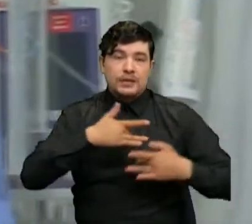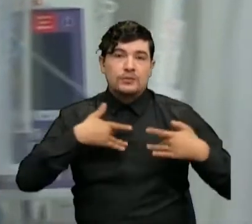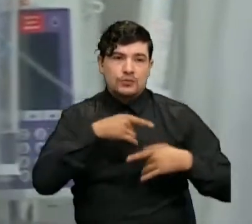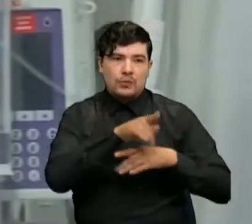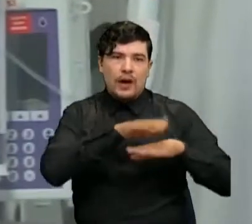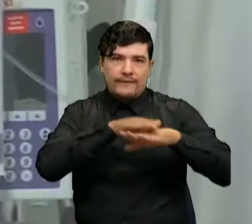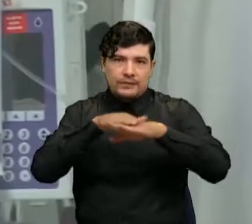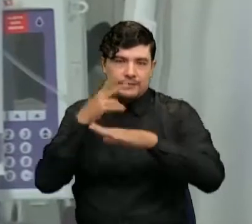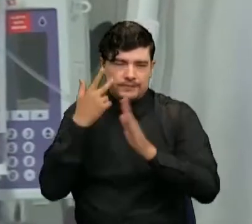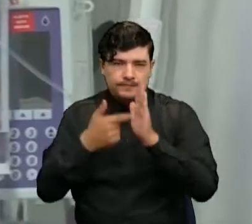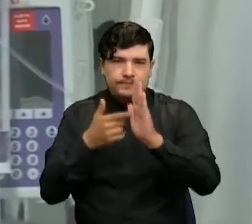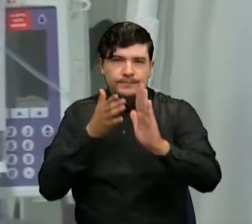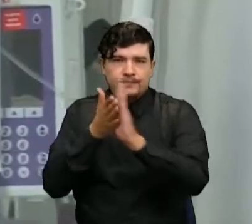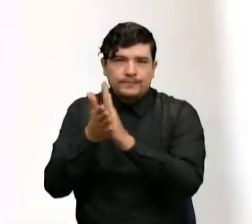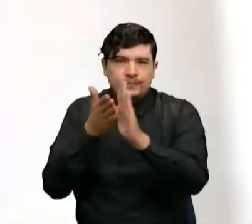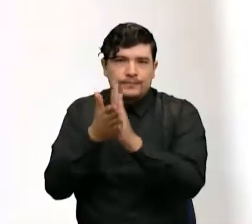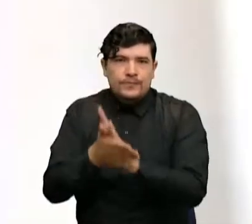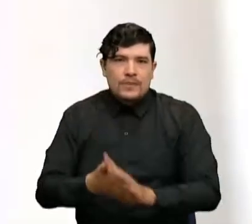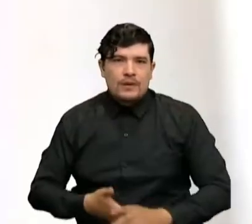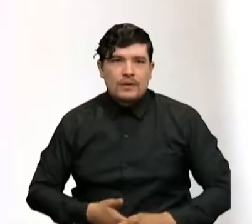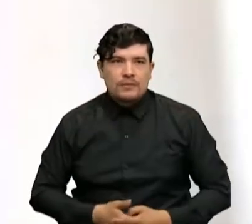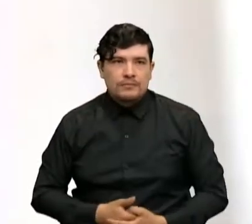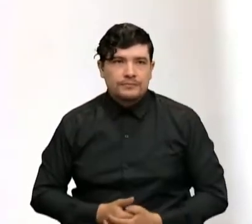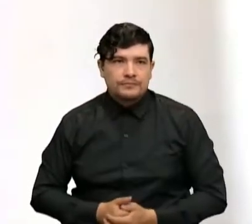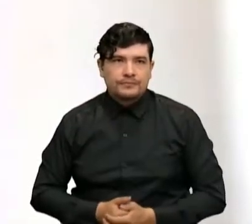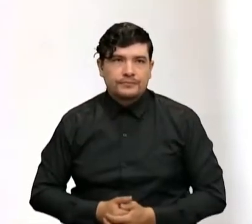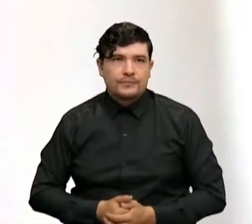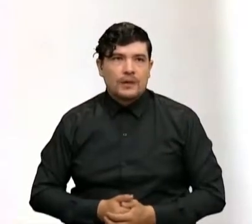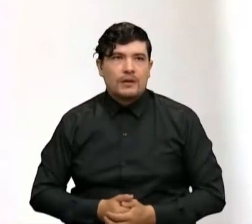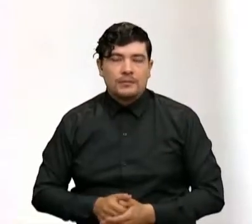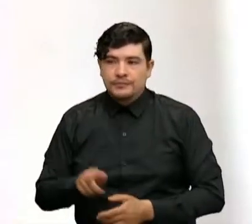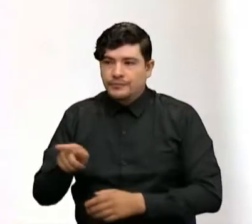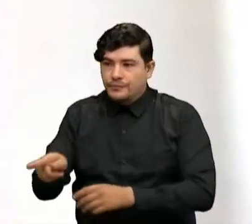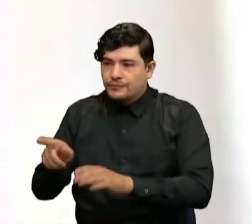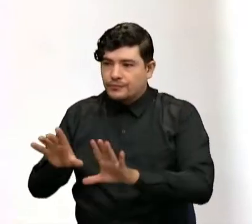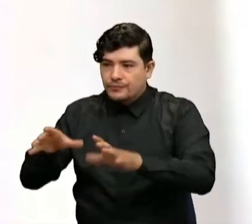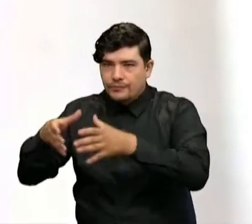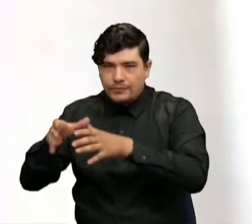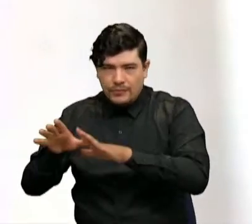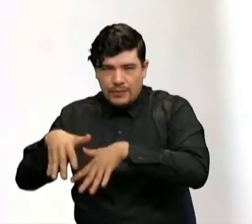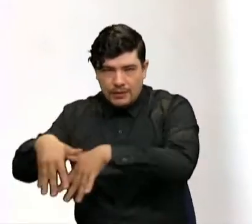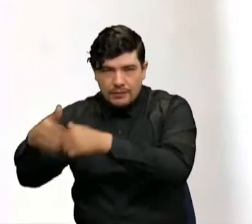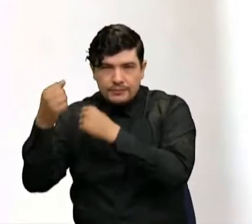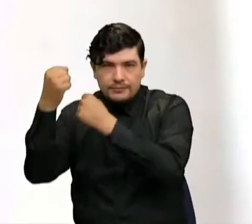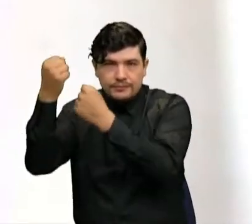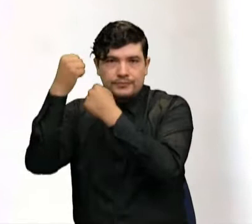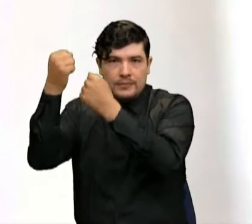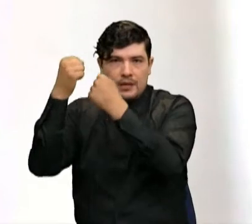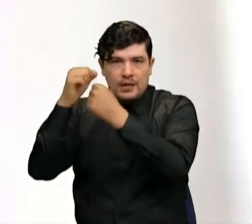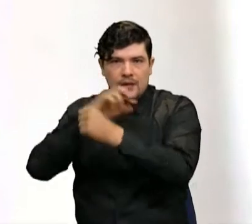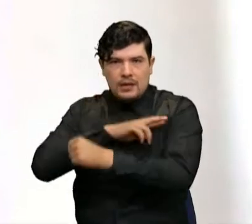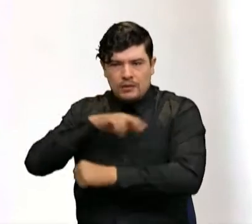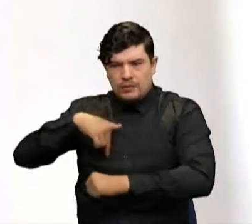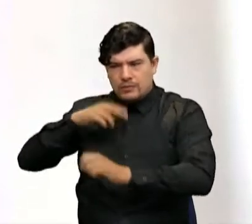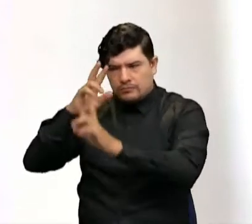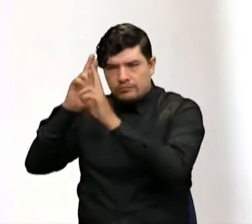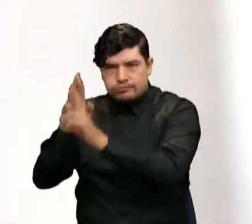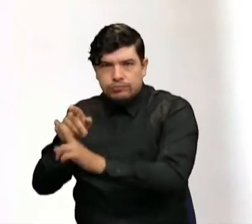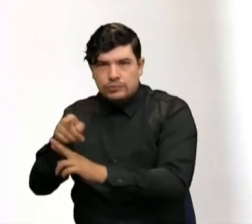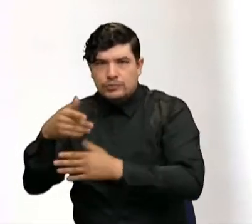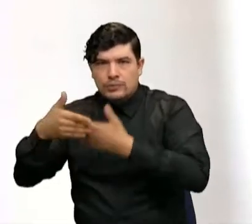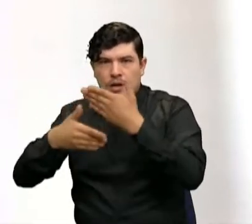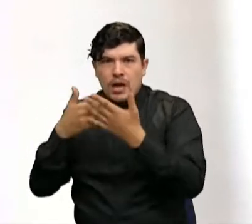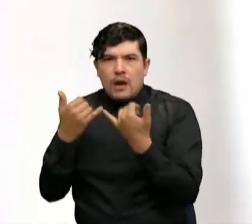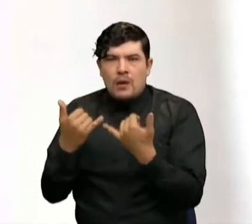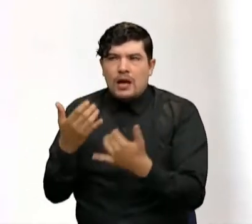interacciones sociales, producto de todas estas protestas, las cuales respetamos y pues desafortunadamente